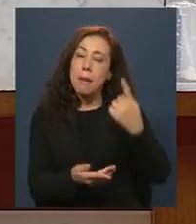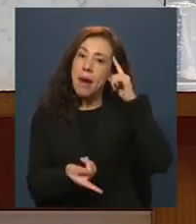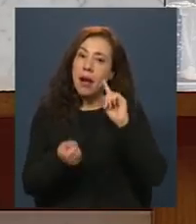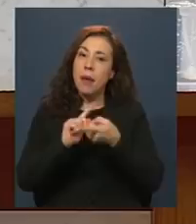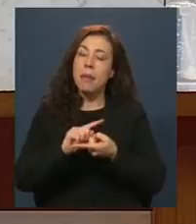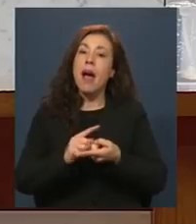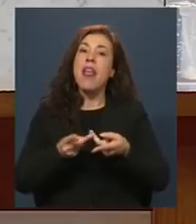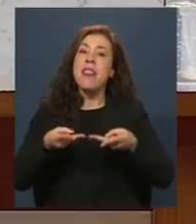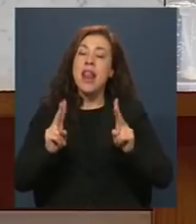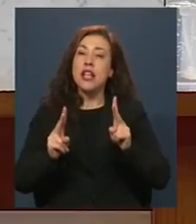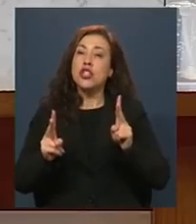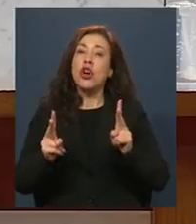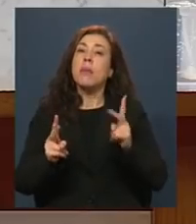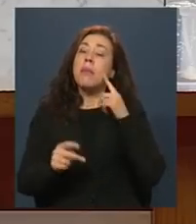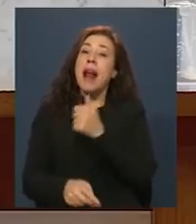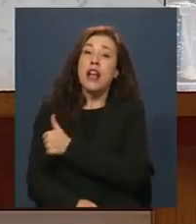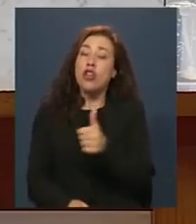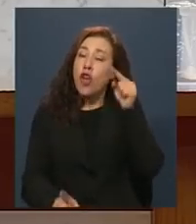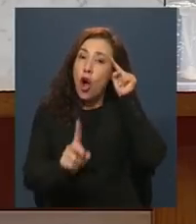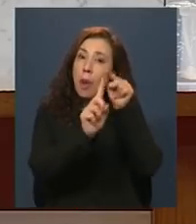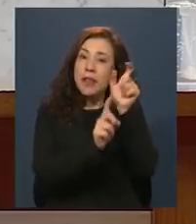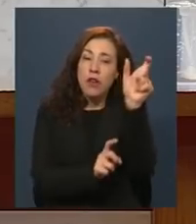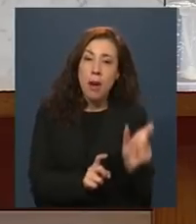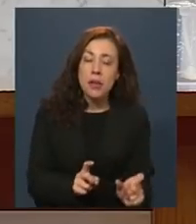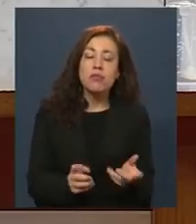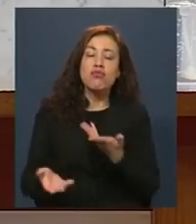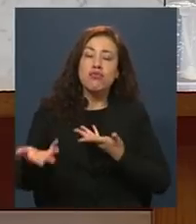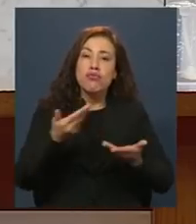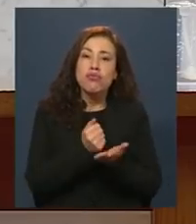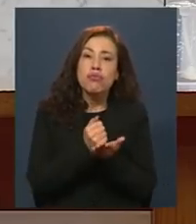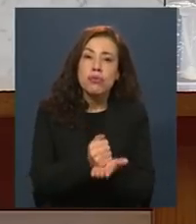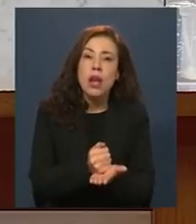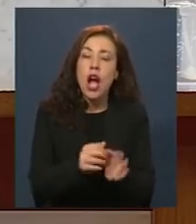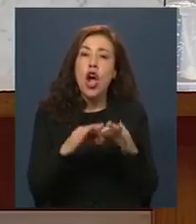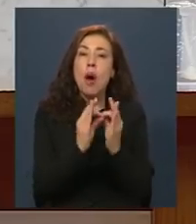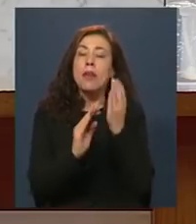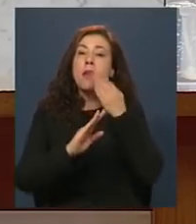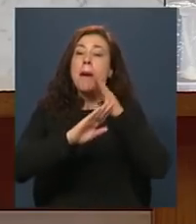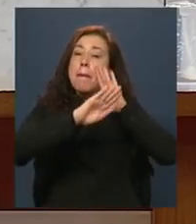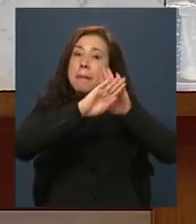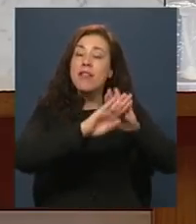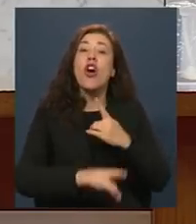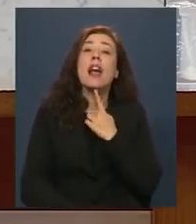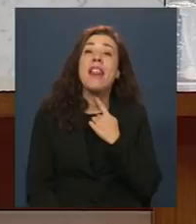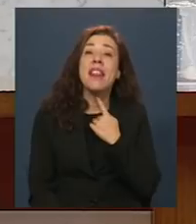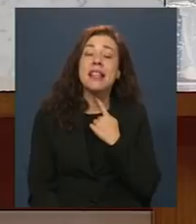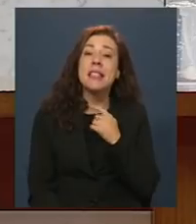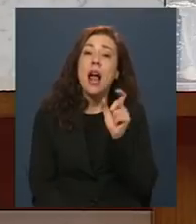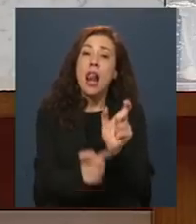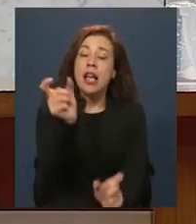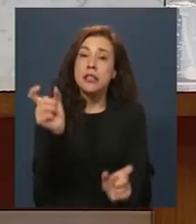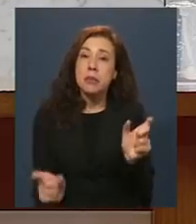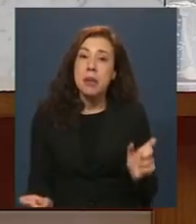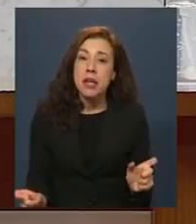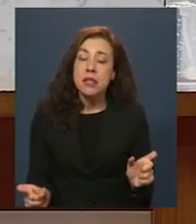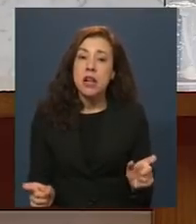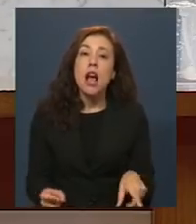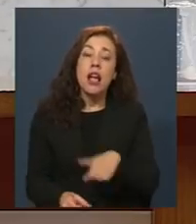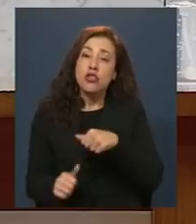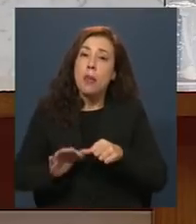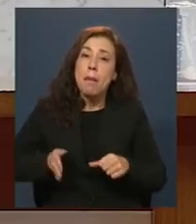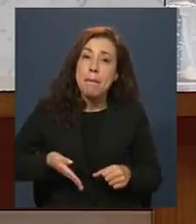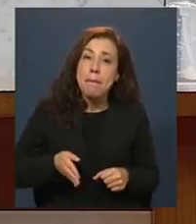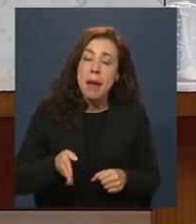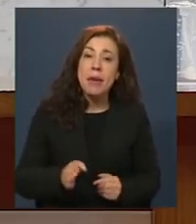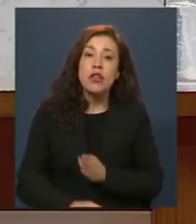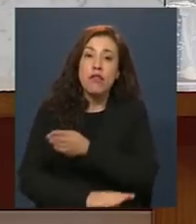derecho universal centrado en la persona, solidario, integral y preventivo. Es lo que anhelan las personas con las que estamos permanentemente en